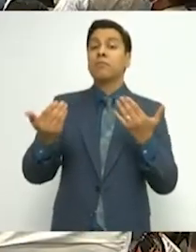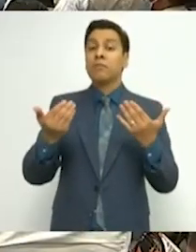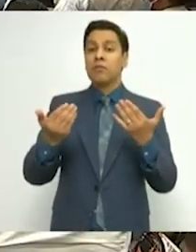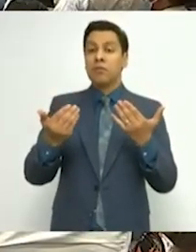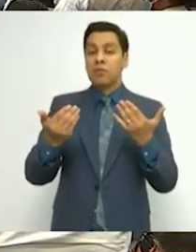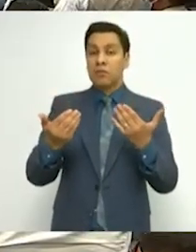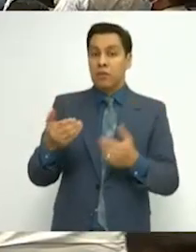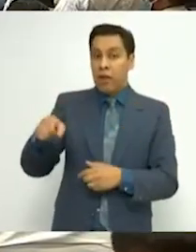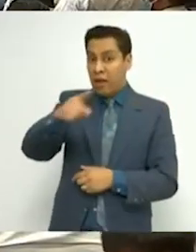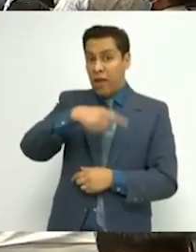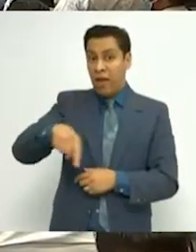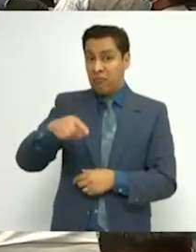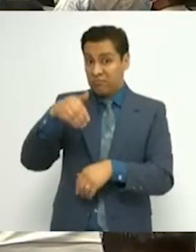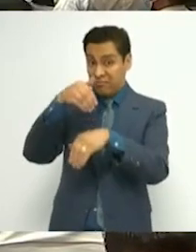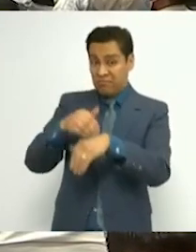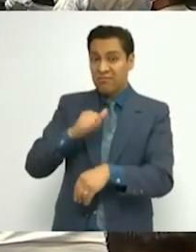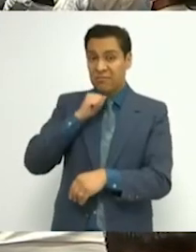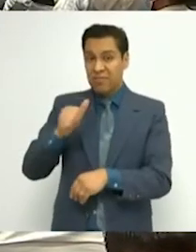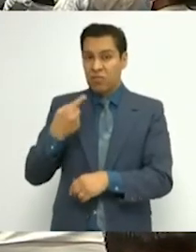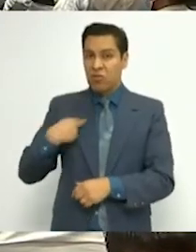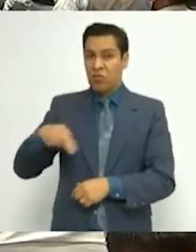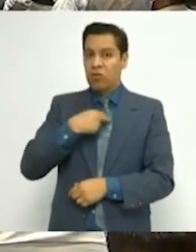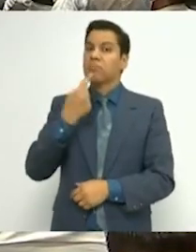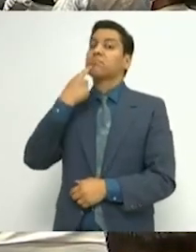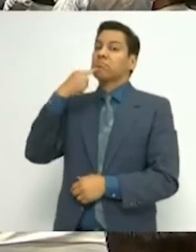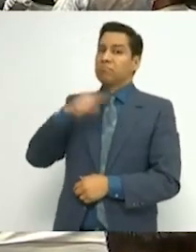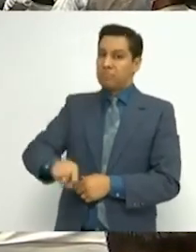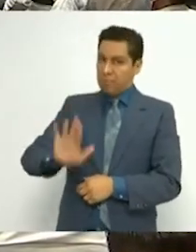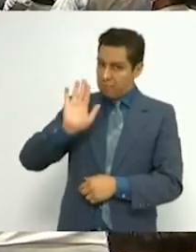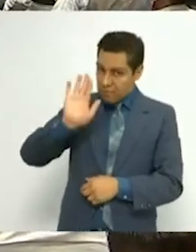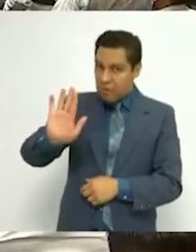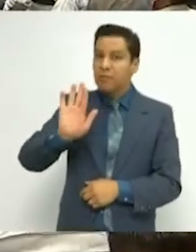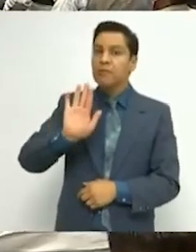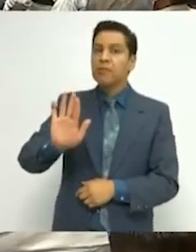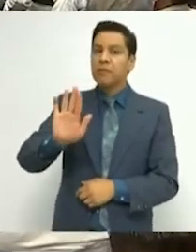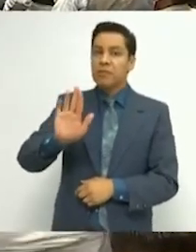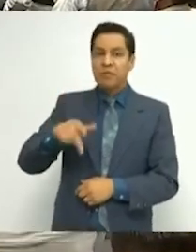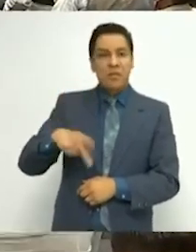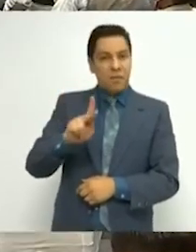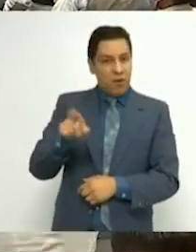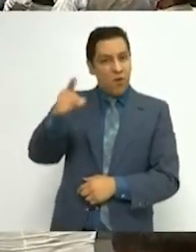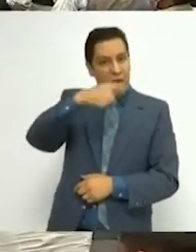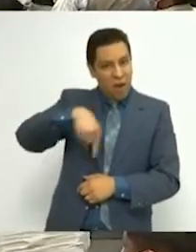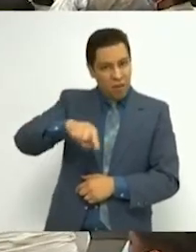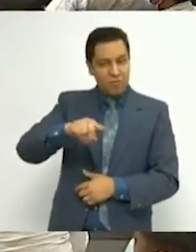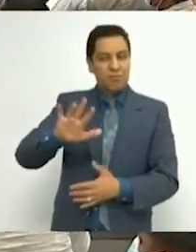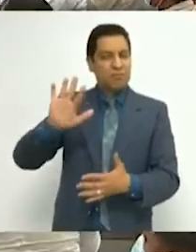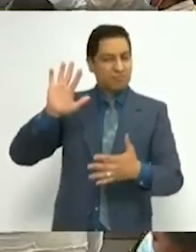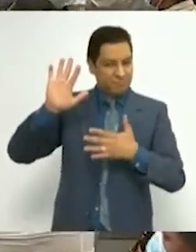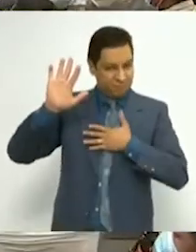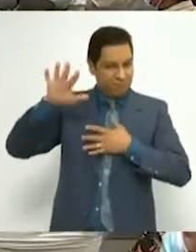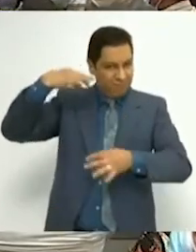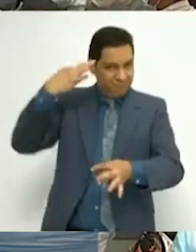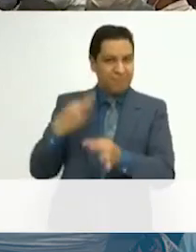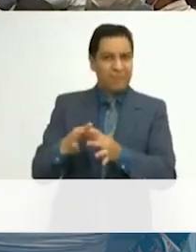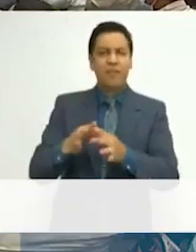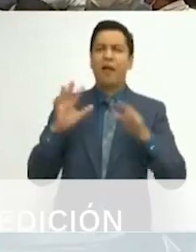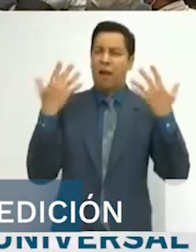la mañanera los vamos a denunciar. Pero sí van a cumplir. Un aplauso para ellos.